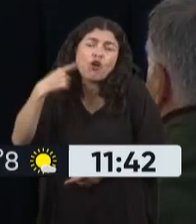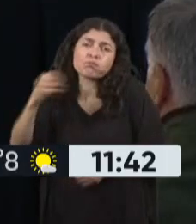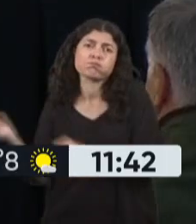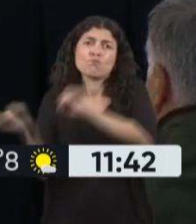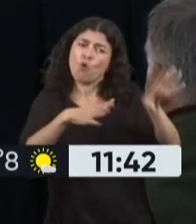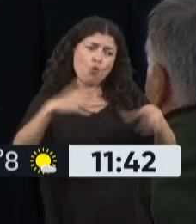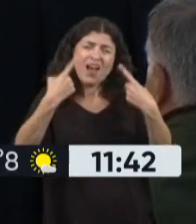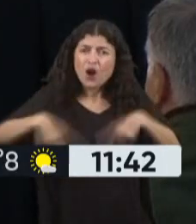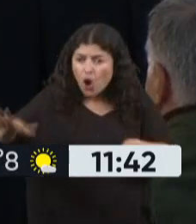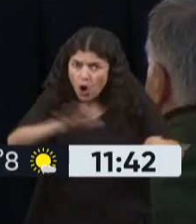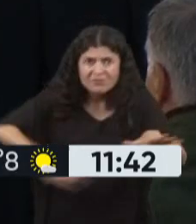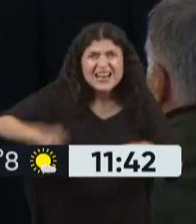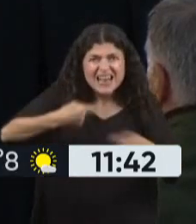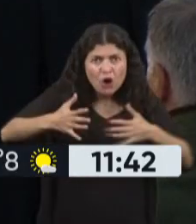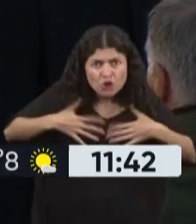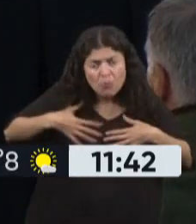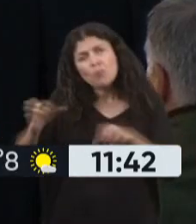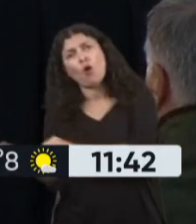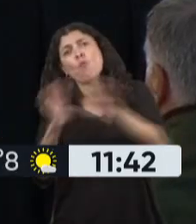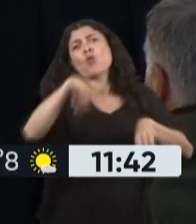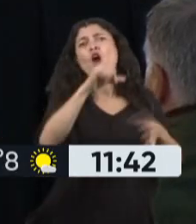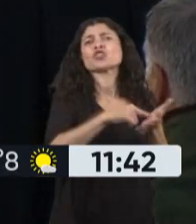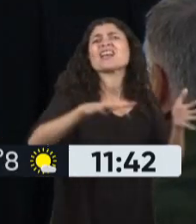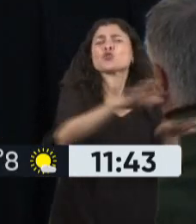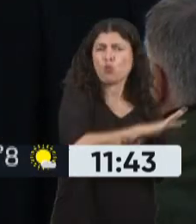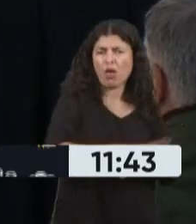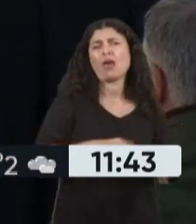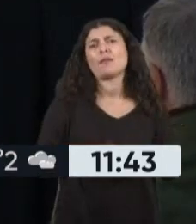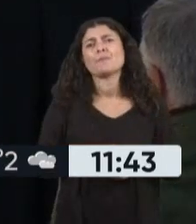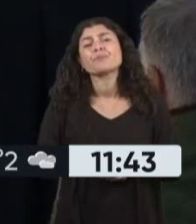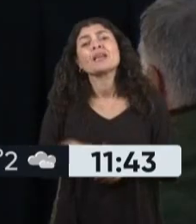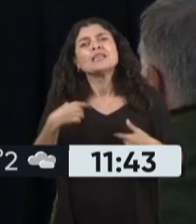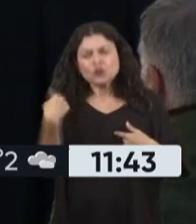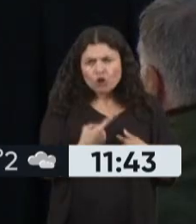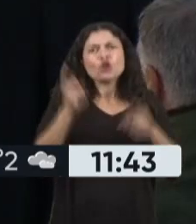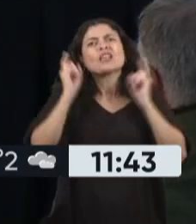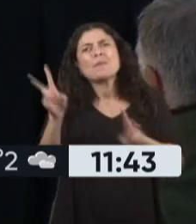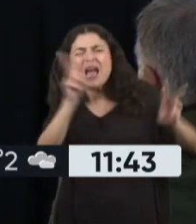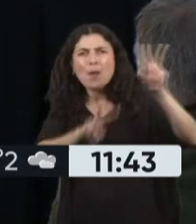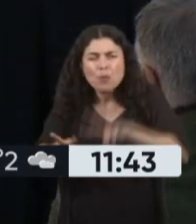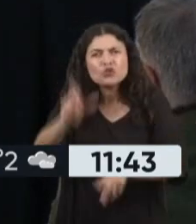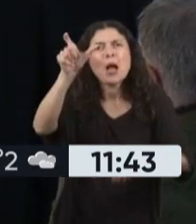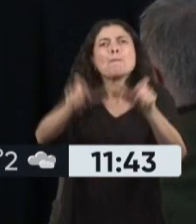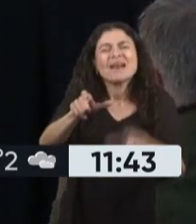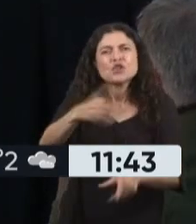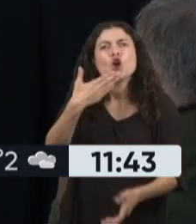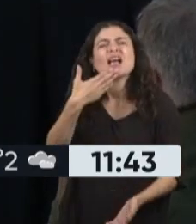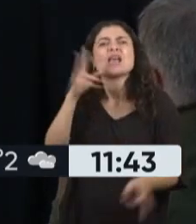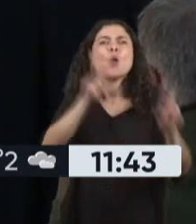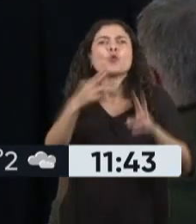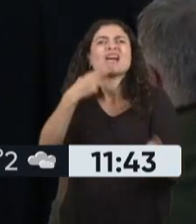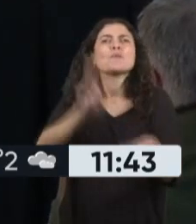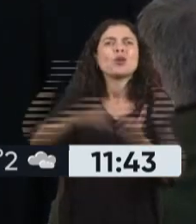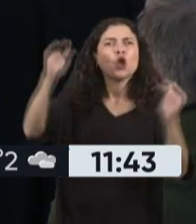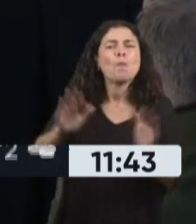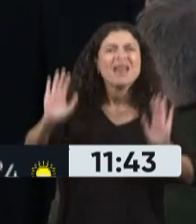Entonces vamos a abrir la competencia fiscal para que tanto las empresas como los individuos puedan votar con los pies y